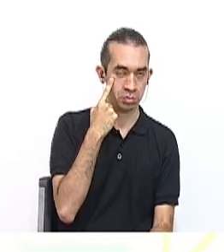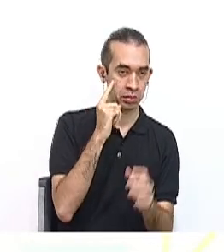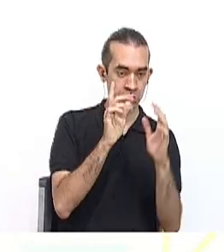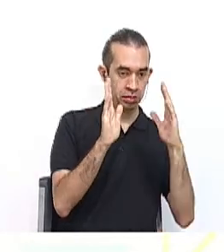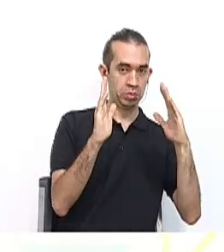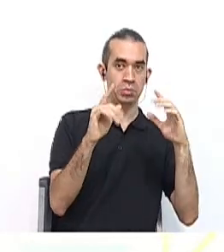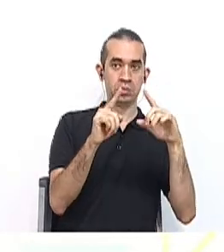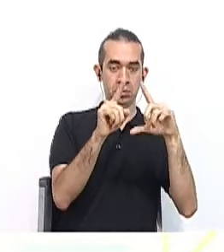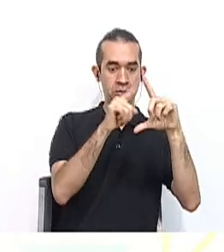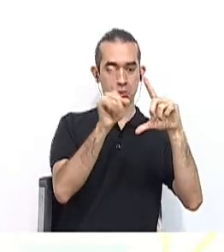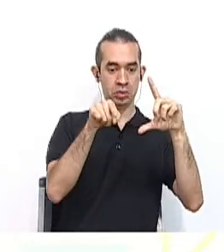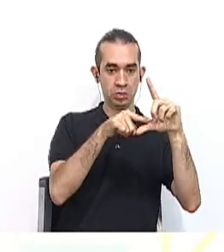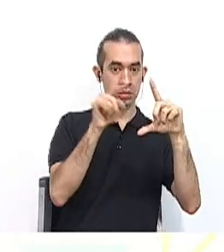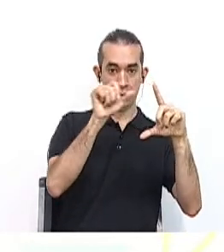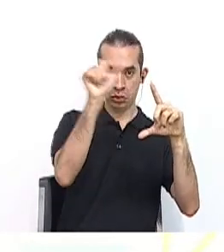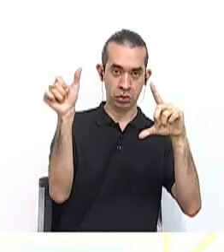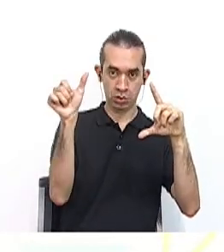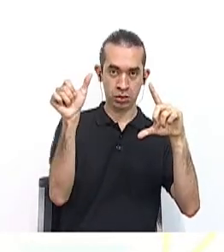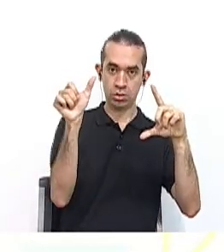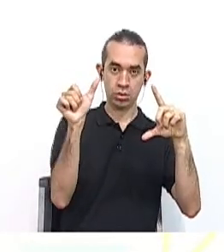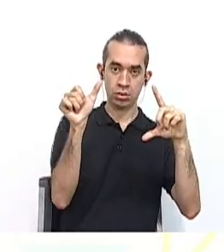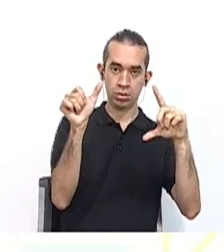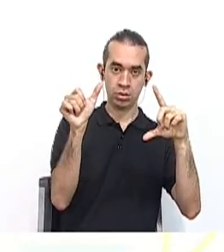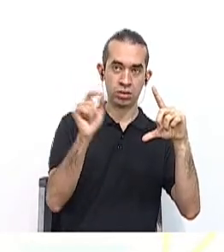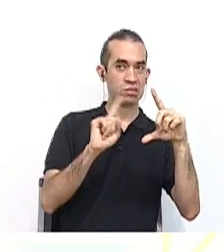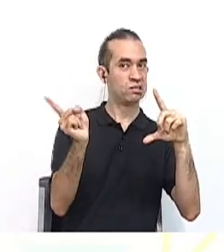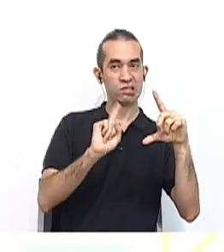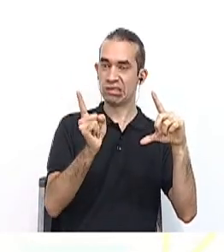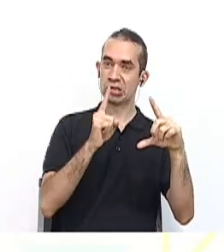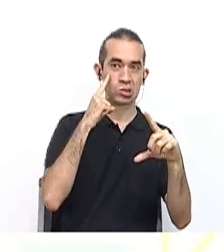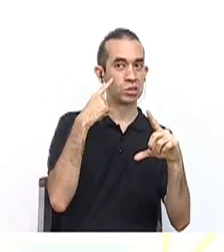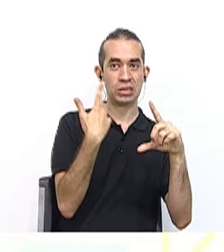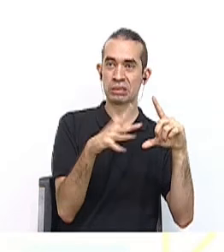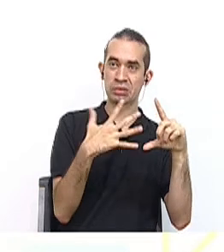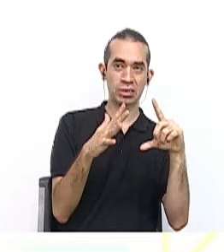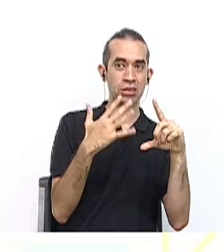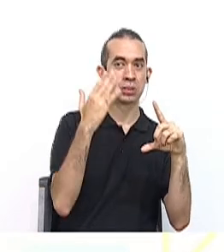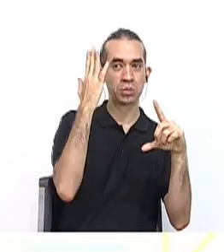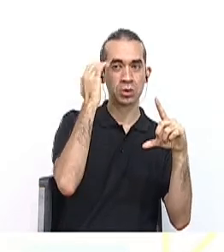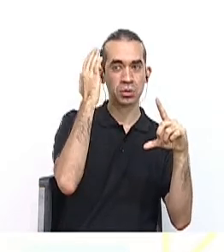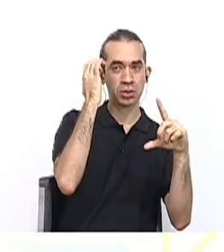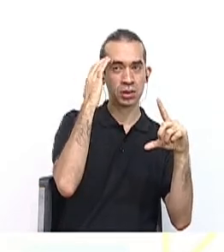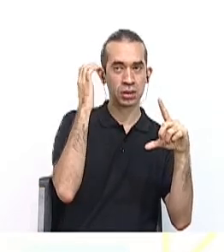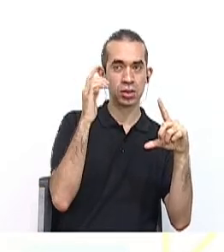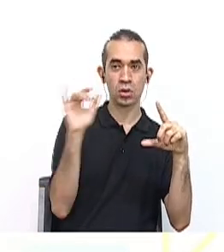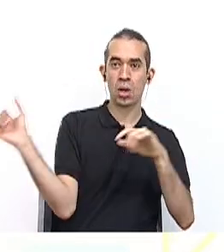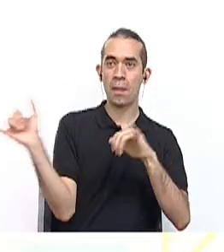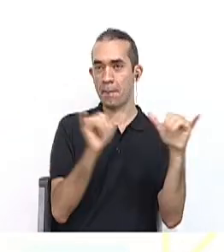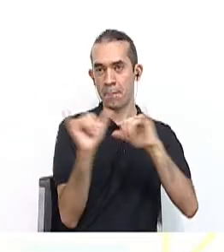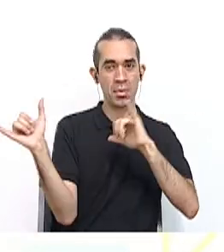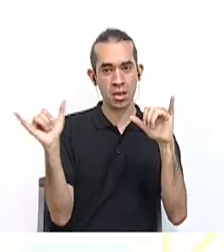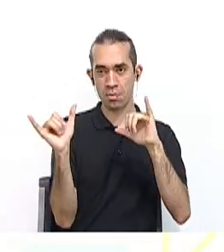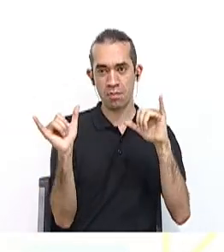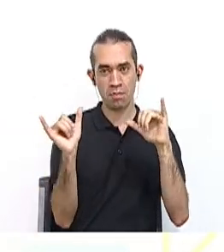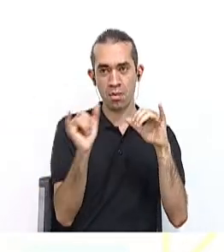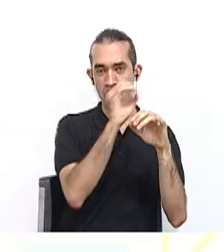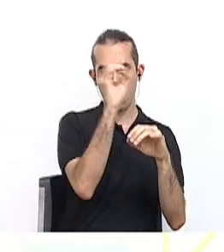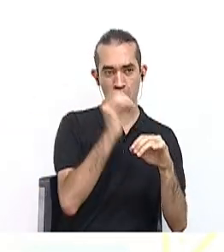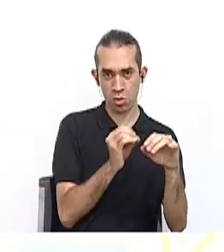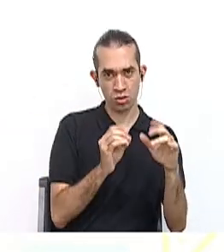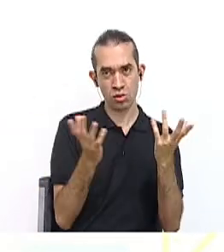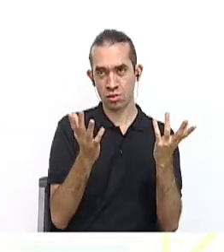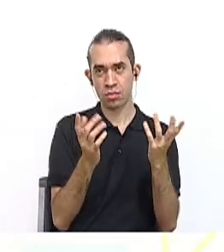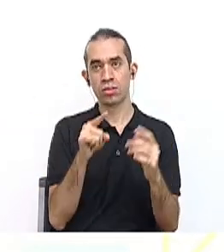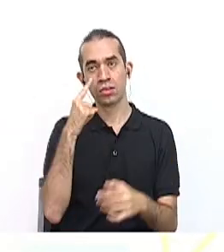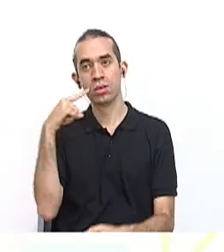primera comparación, no son semejantes porque no tienen la misma proporción sus lados. Veamos